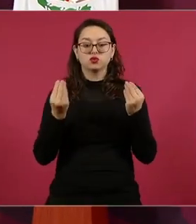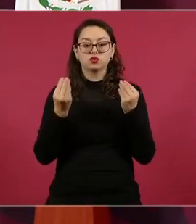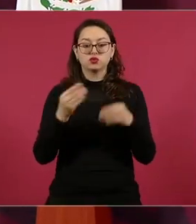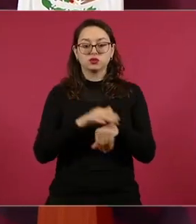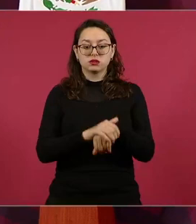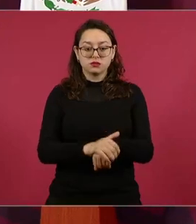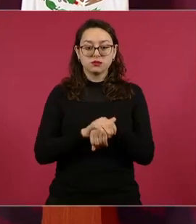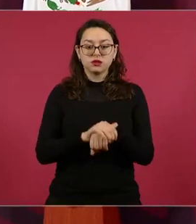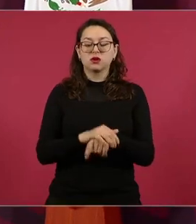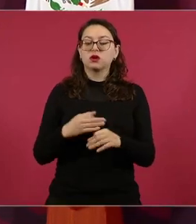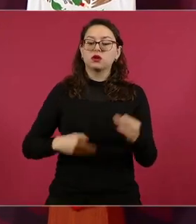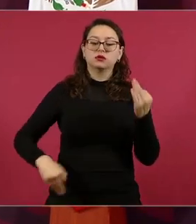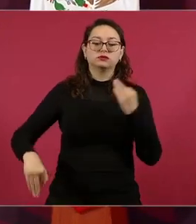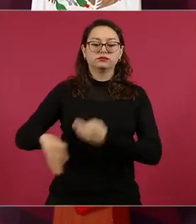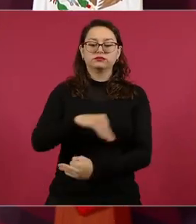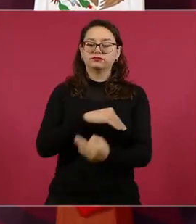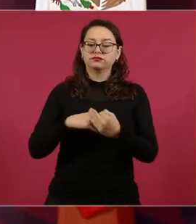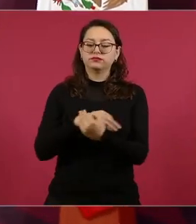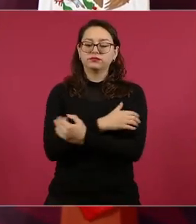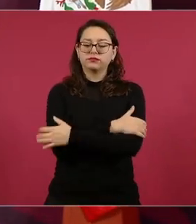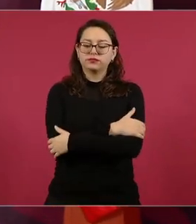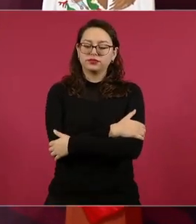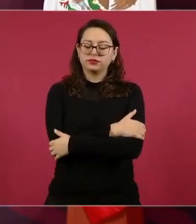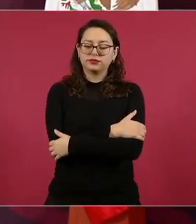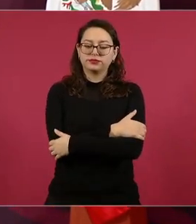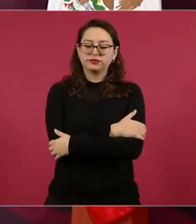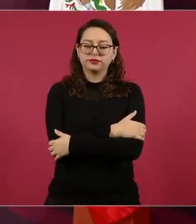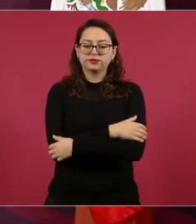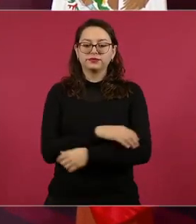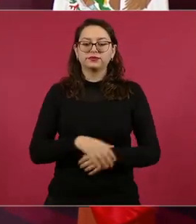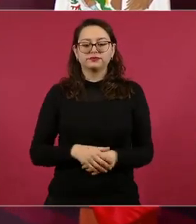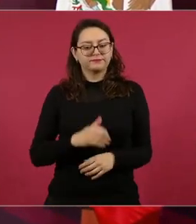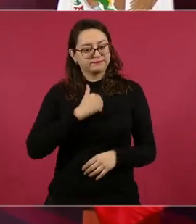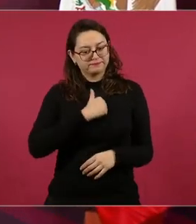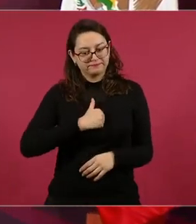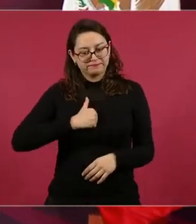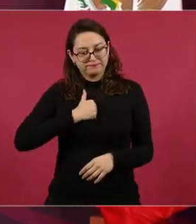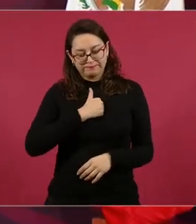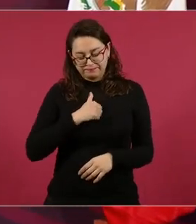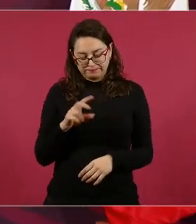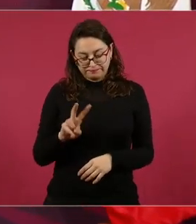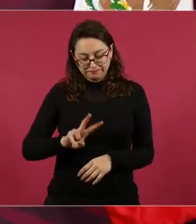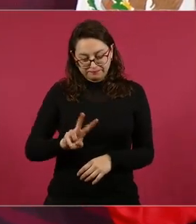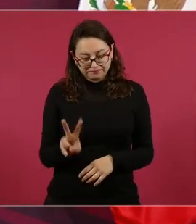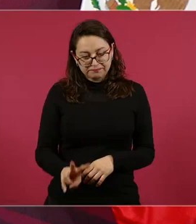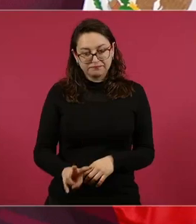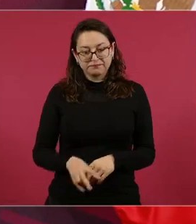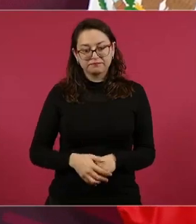Un abrazo a todos sus familiares. Lo lamentamos mucho.